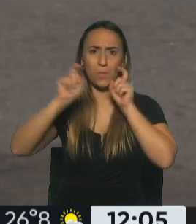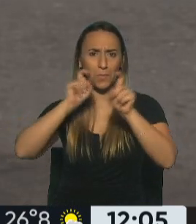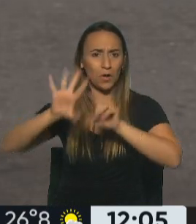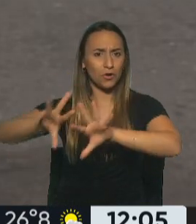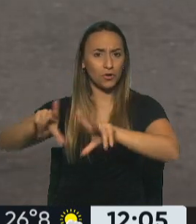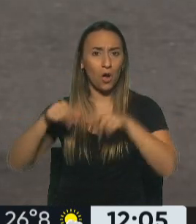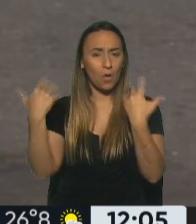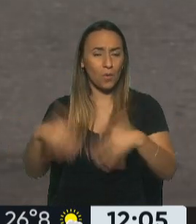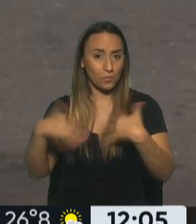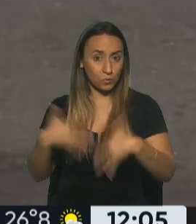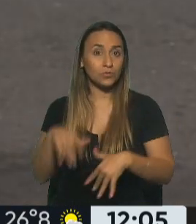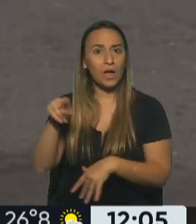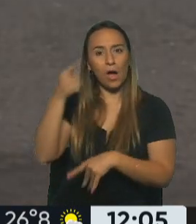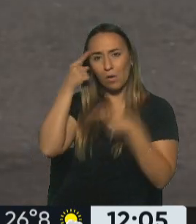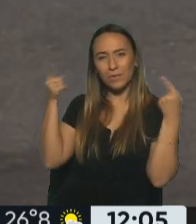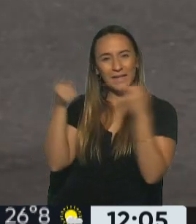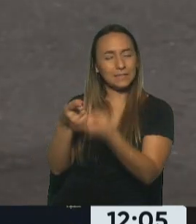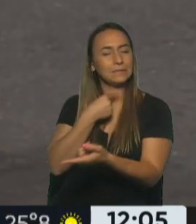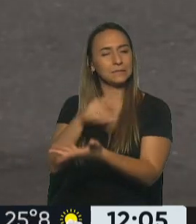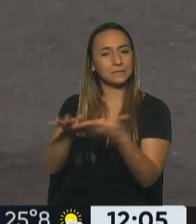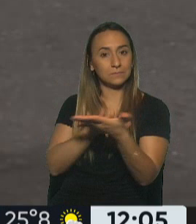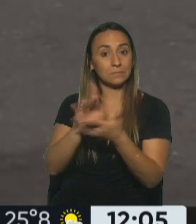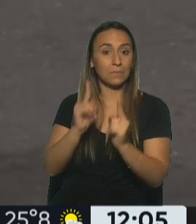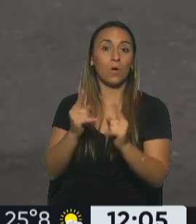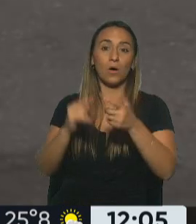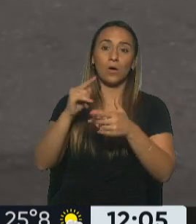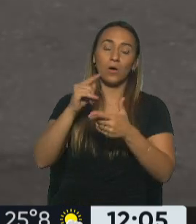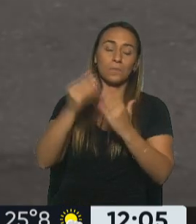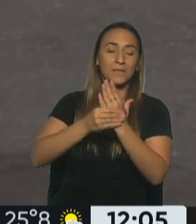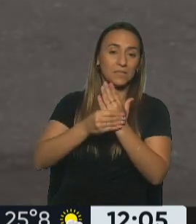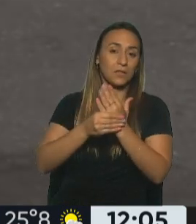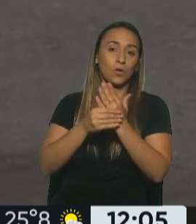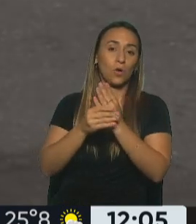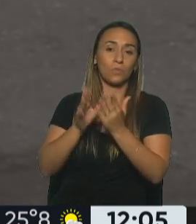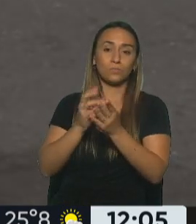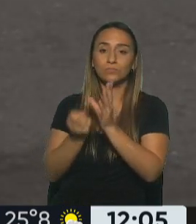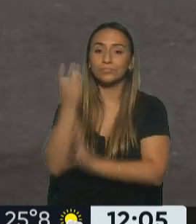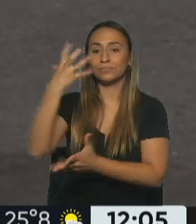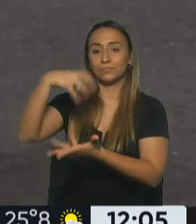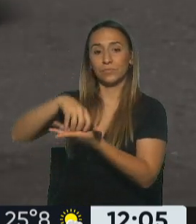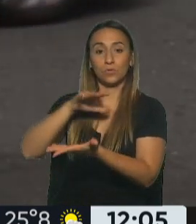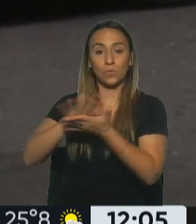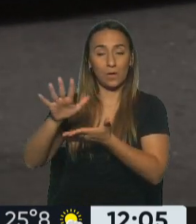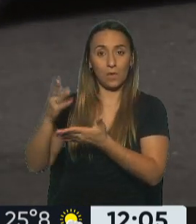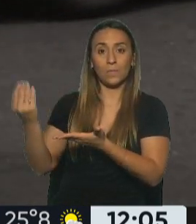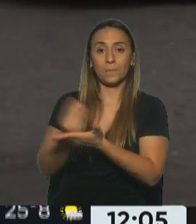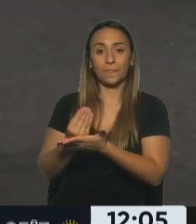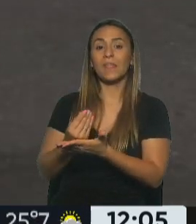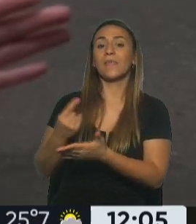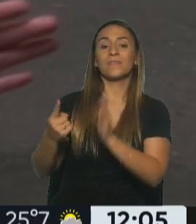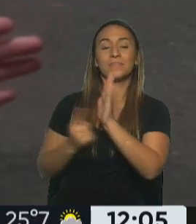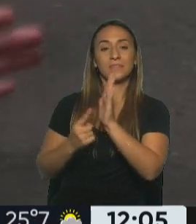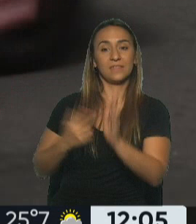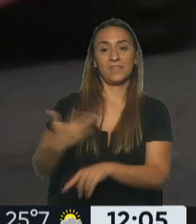Ese es el objetivo máximo que tiene este nuevo organismo, ¿no?, que se va a crear y que va a estar encabezado por el titular de la Policía Federal Argentina.